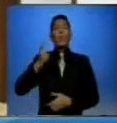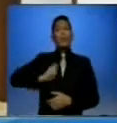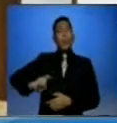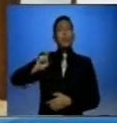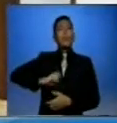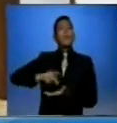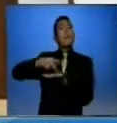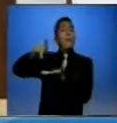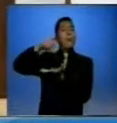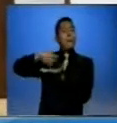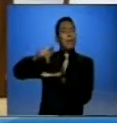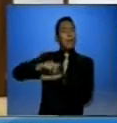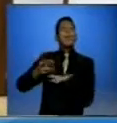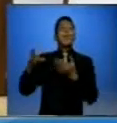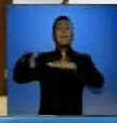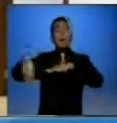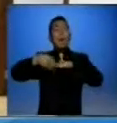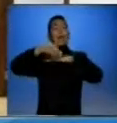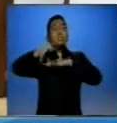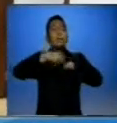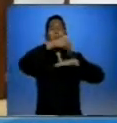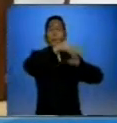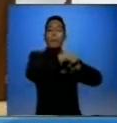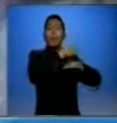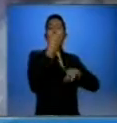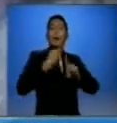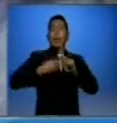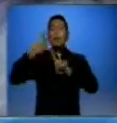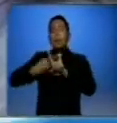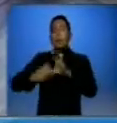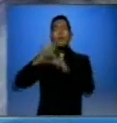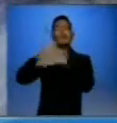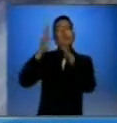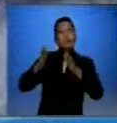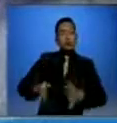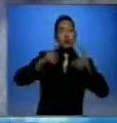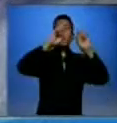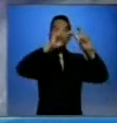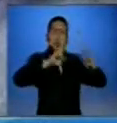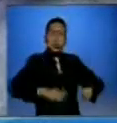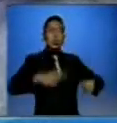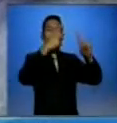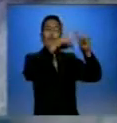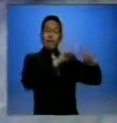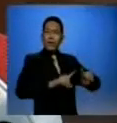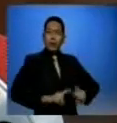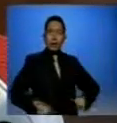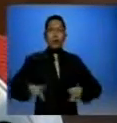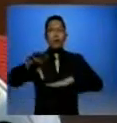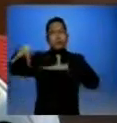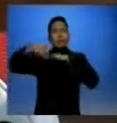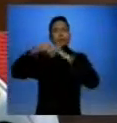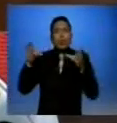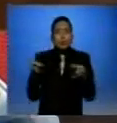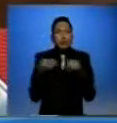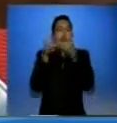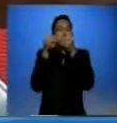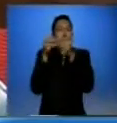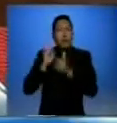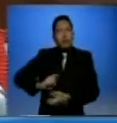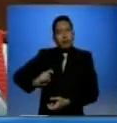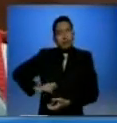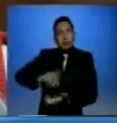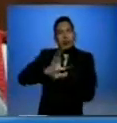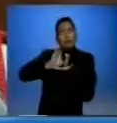de remuneraciones mensualizadas, funcionalidades e investigaciones ocasionales. El SEASES